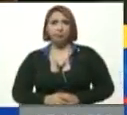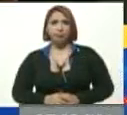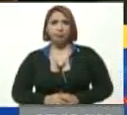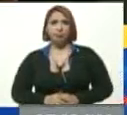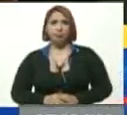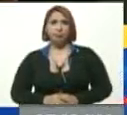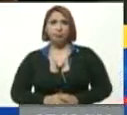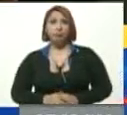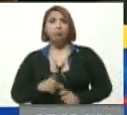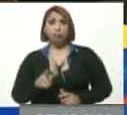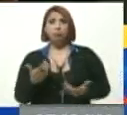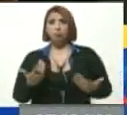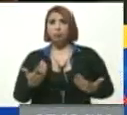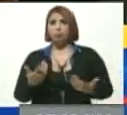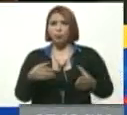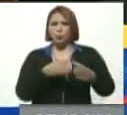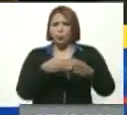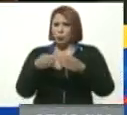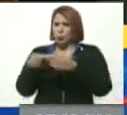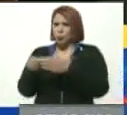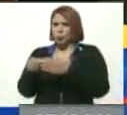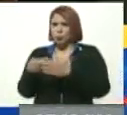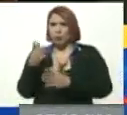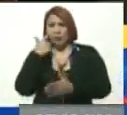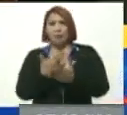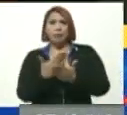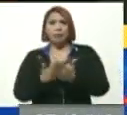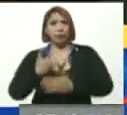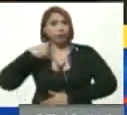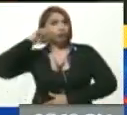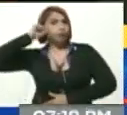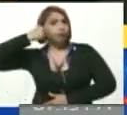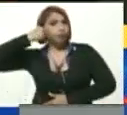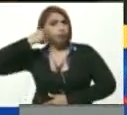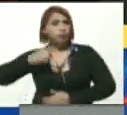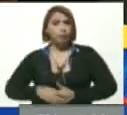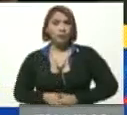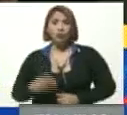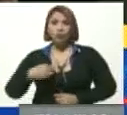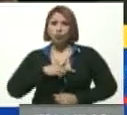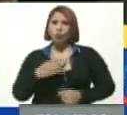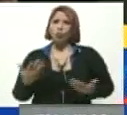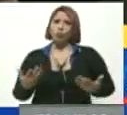Un aparato de testigos que, recuerdo, lo montamos,